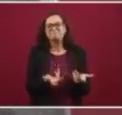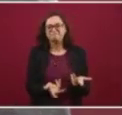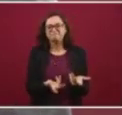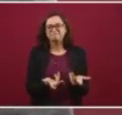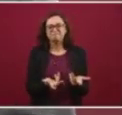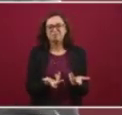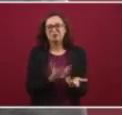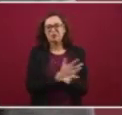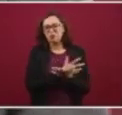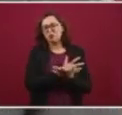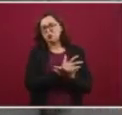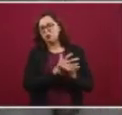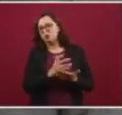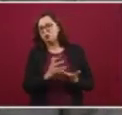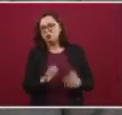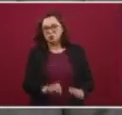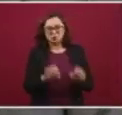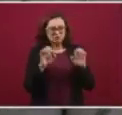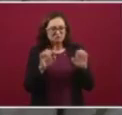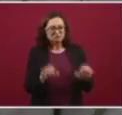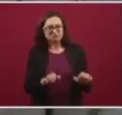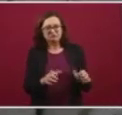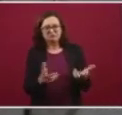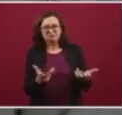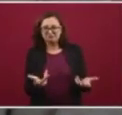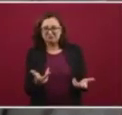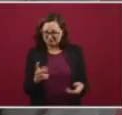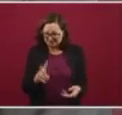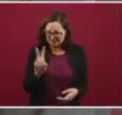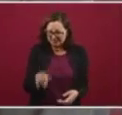las extravagancias, no necesariamente